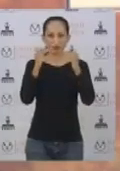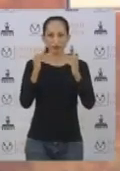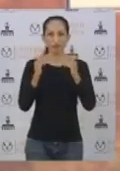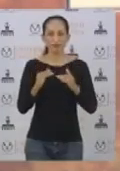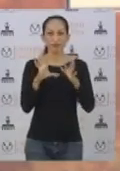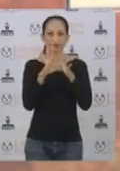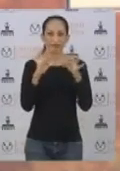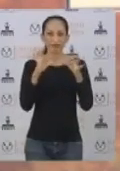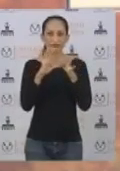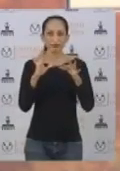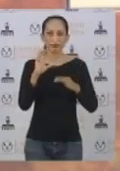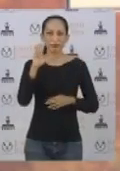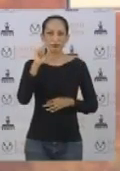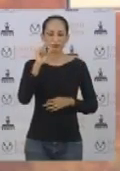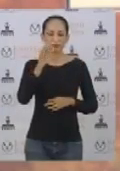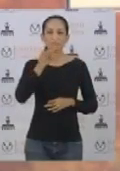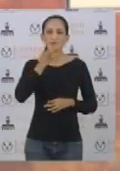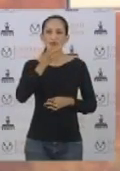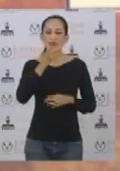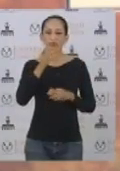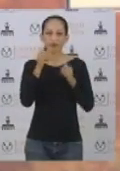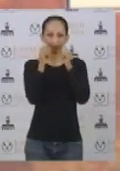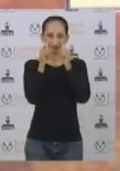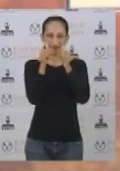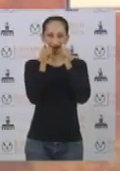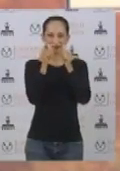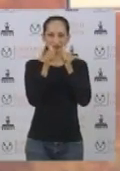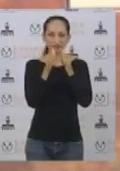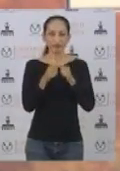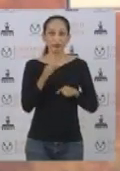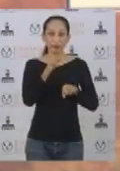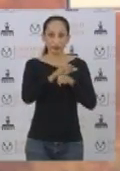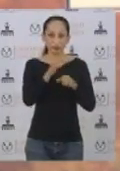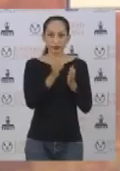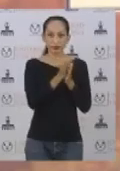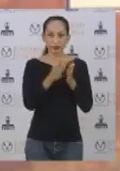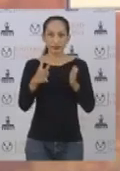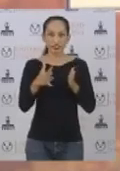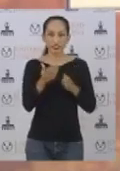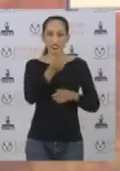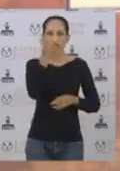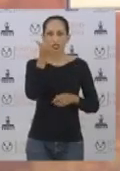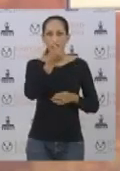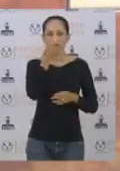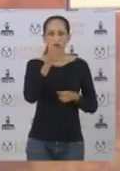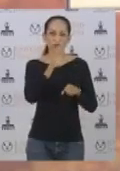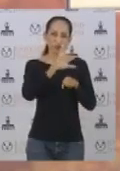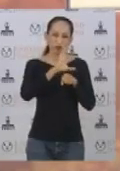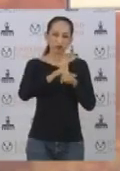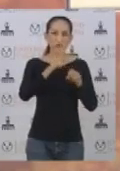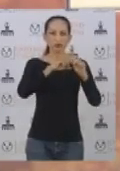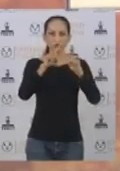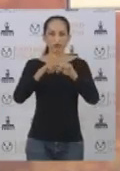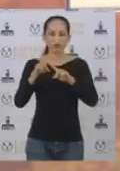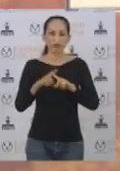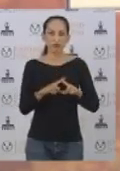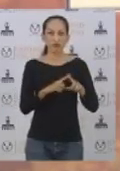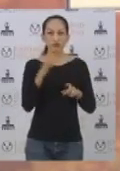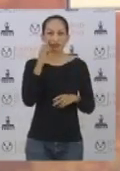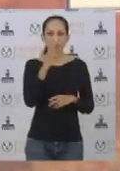este espacio. Le invitamos a que se quede con nosotros los próximos 30 minutos. Esta semana, alumnos de nivel medio superior conocieron la oferta educativa de la